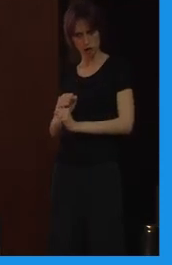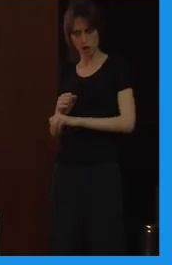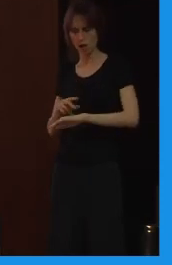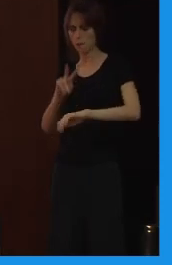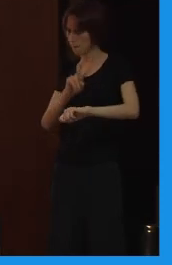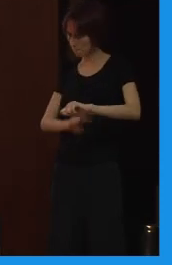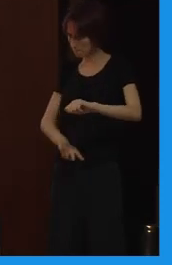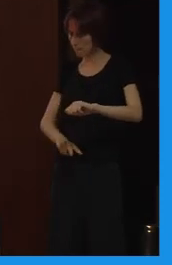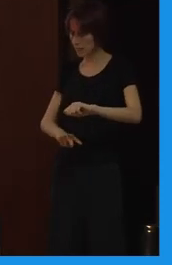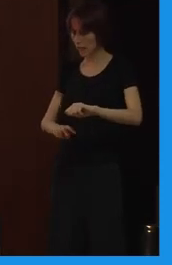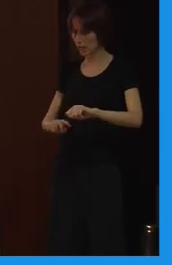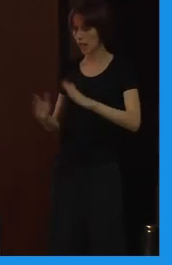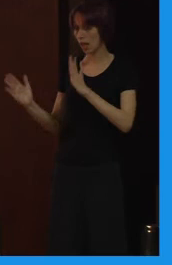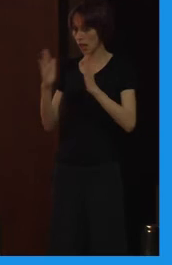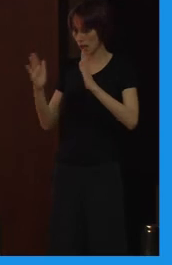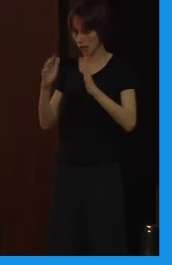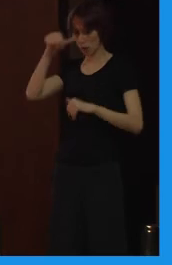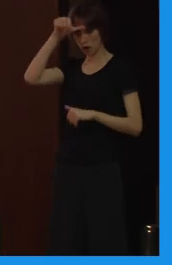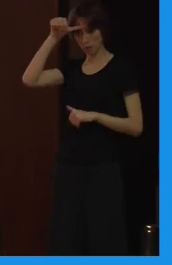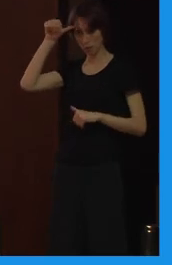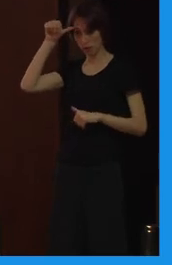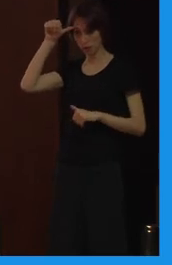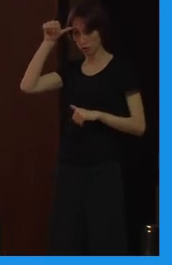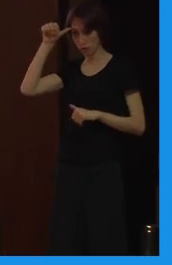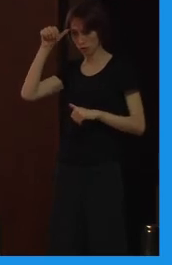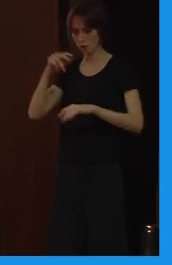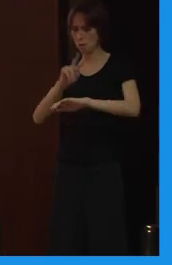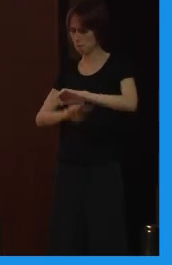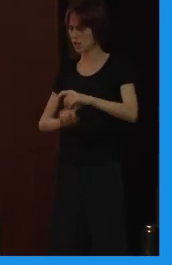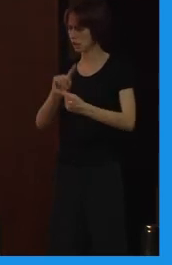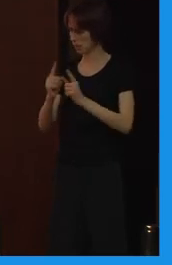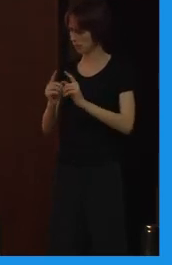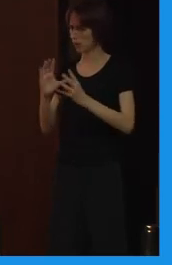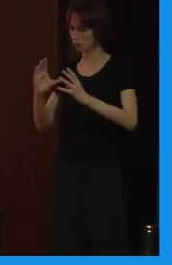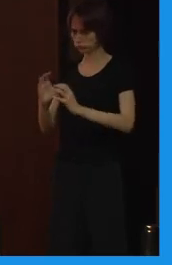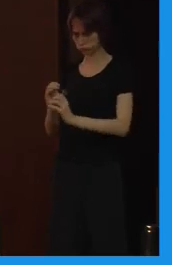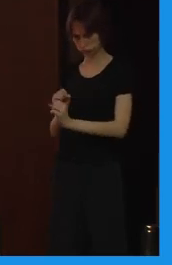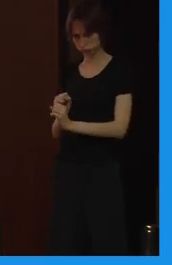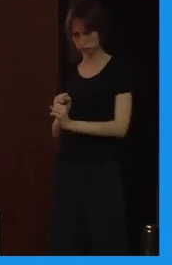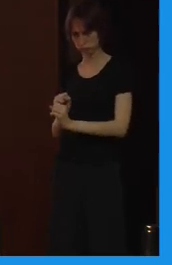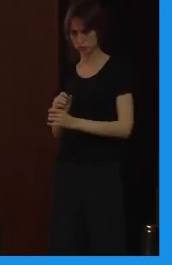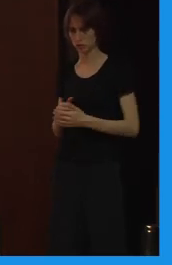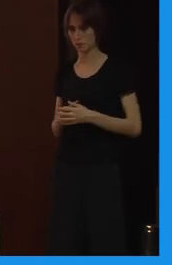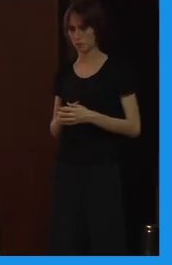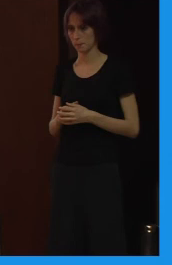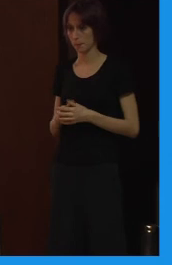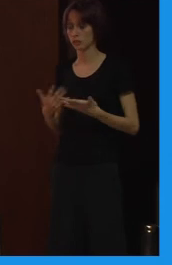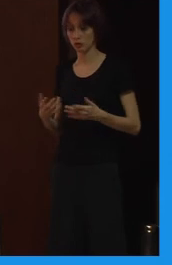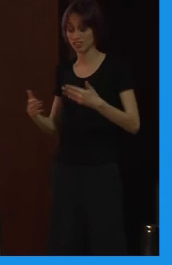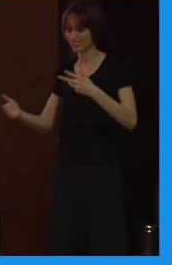ponen claramente morenas, pero el sencillo de descartar es algo más frecuente que el déficit de